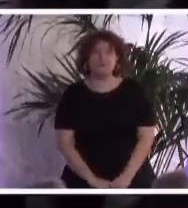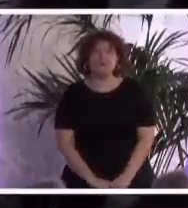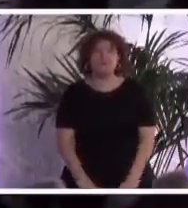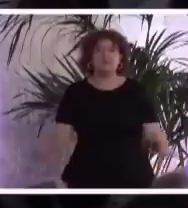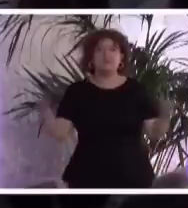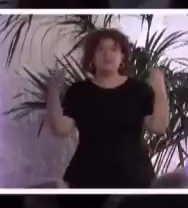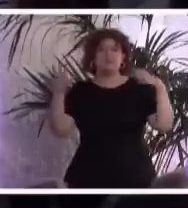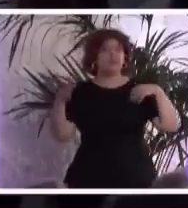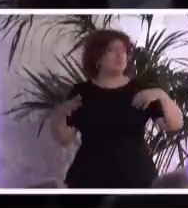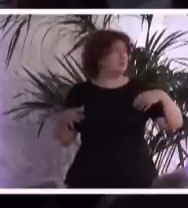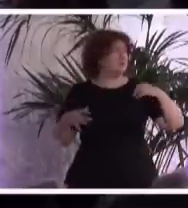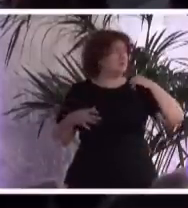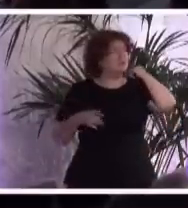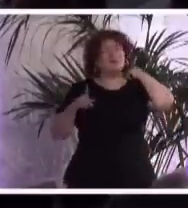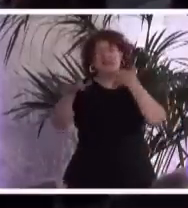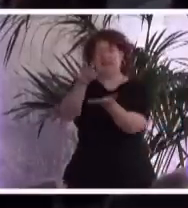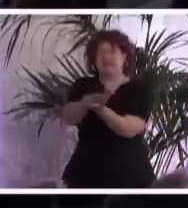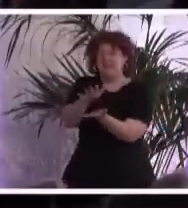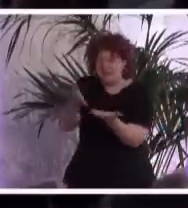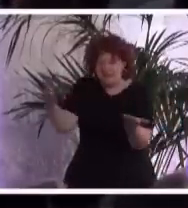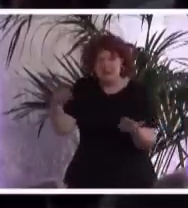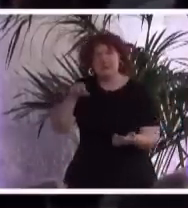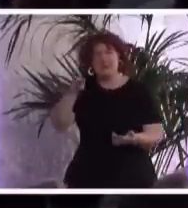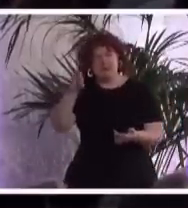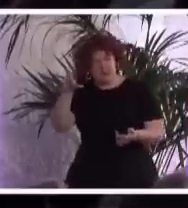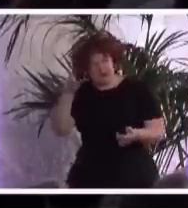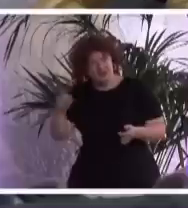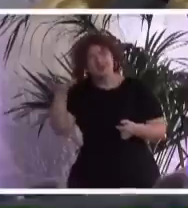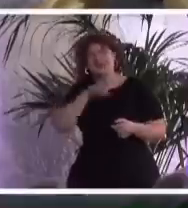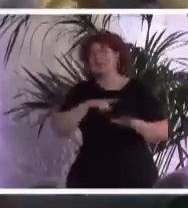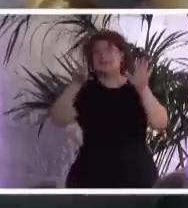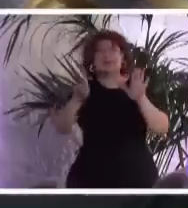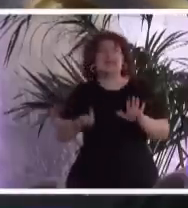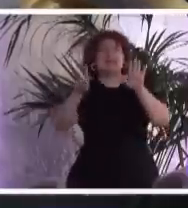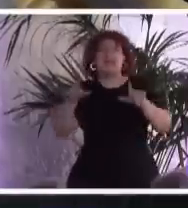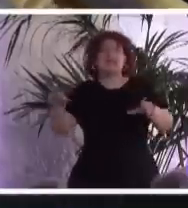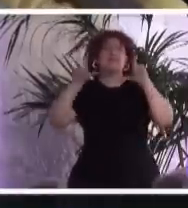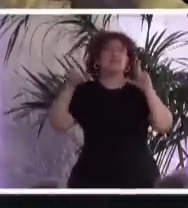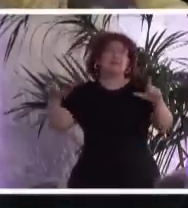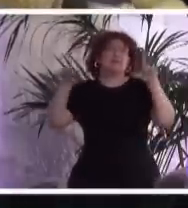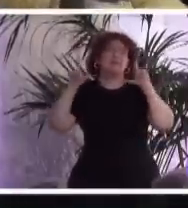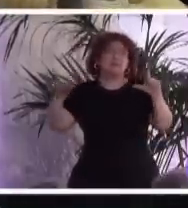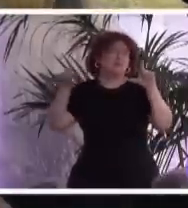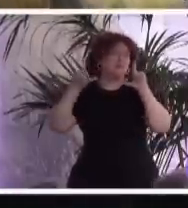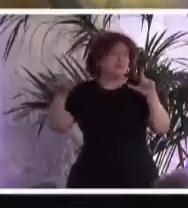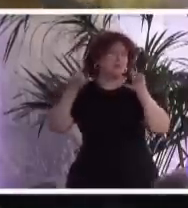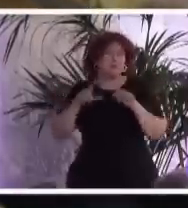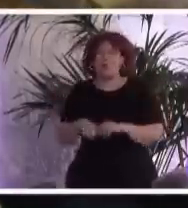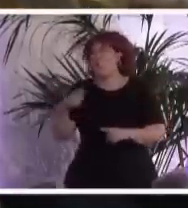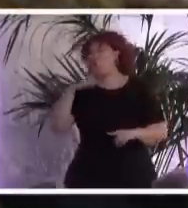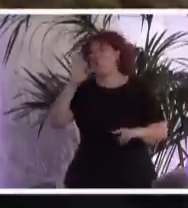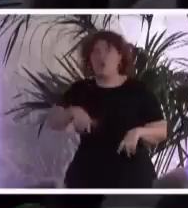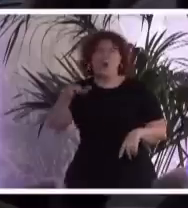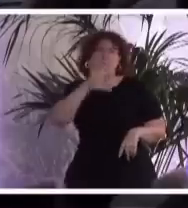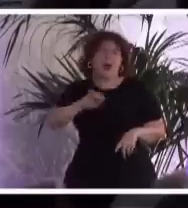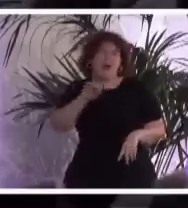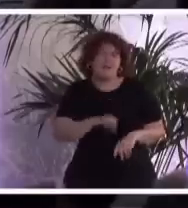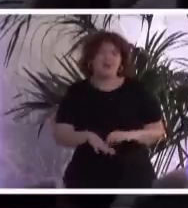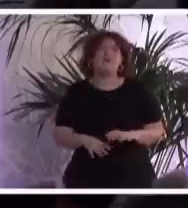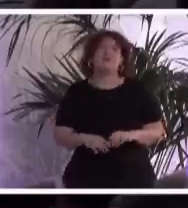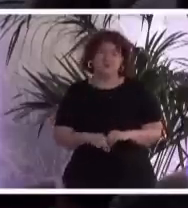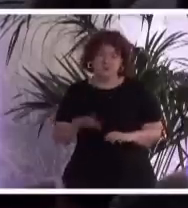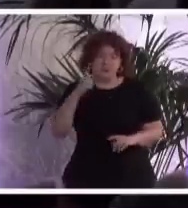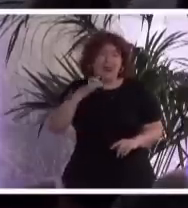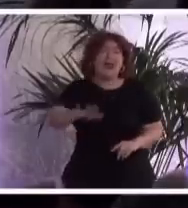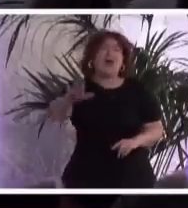tú no te preocupes Manuela que te vamos a sacar en la sexta todos los días vamos a decir que eres genial que eres estupenda pero